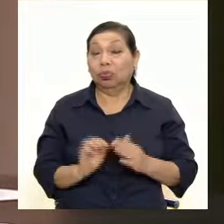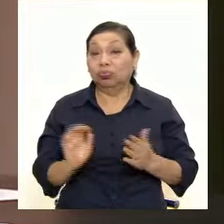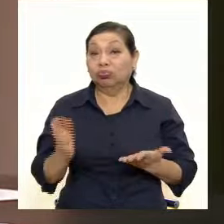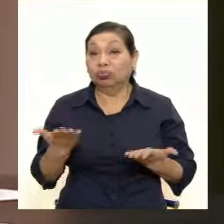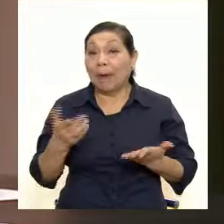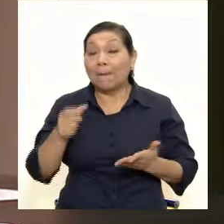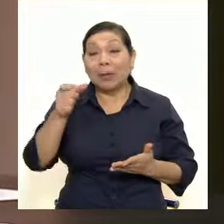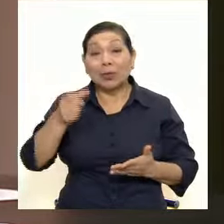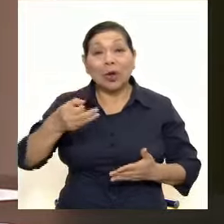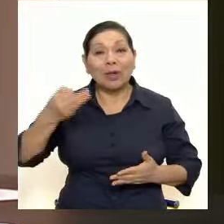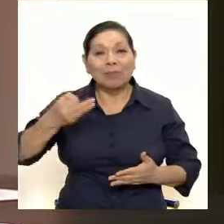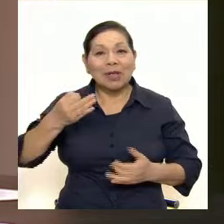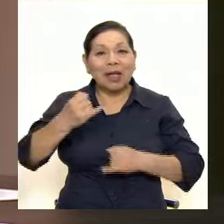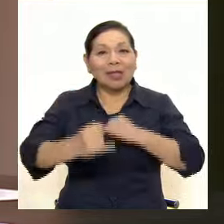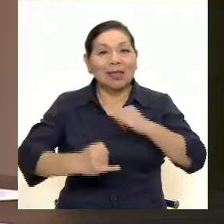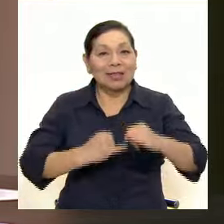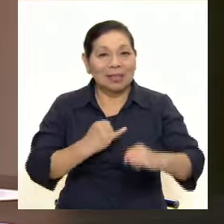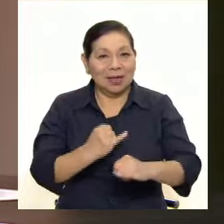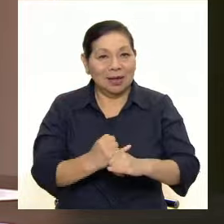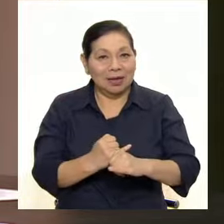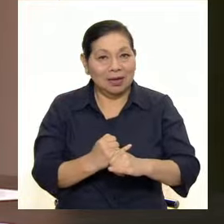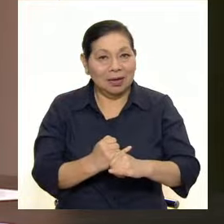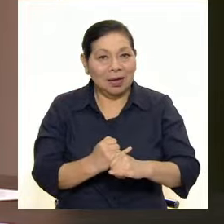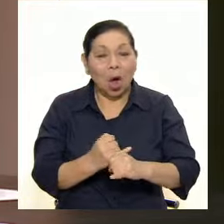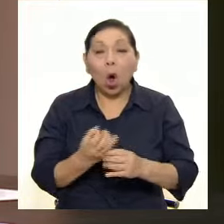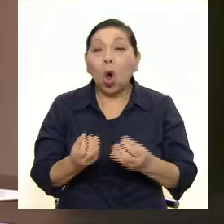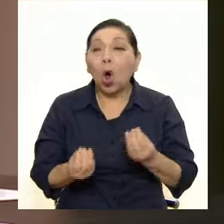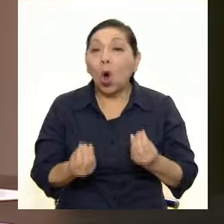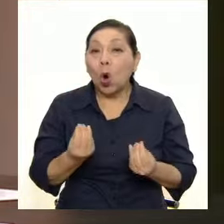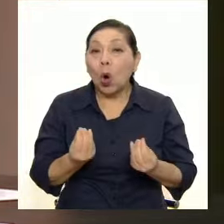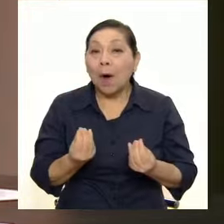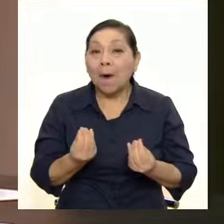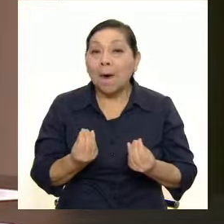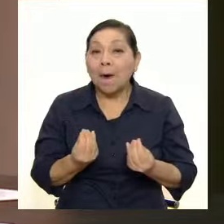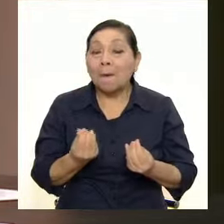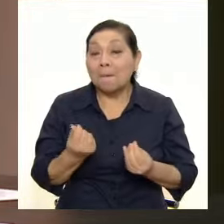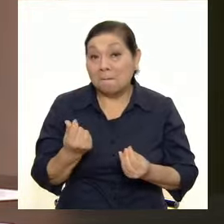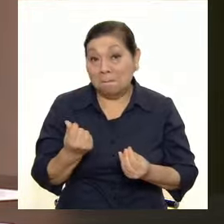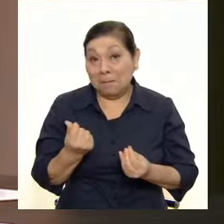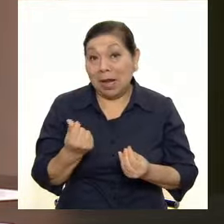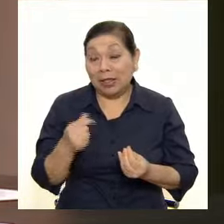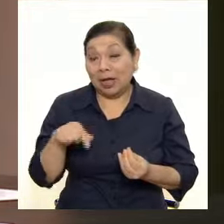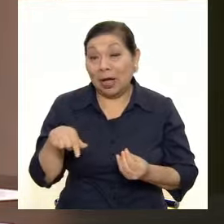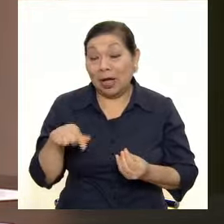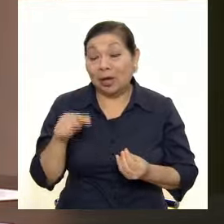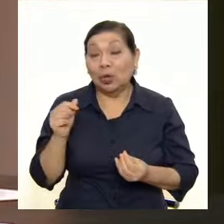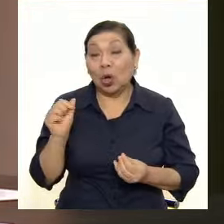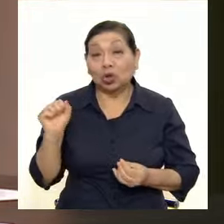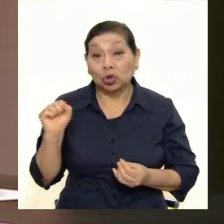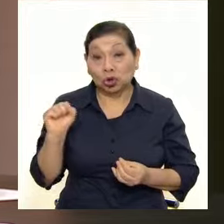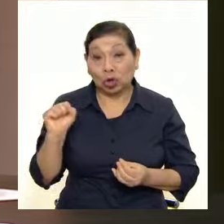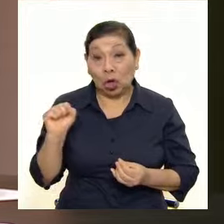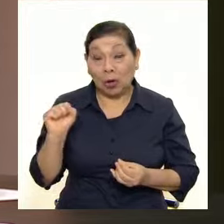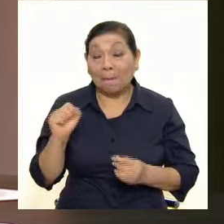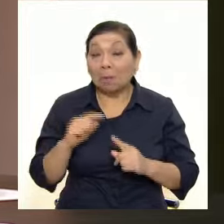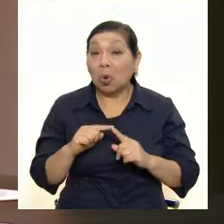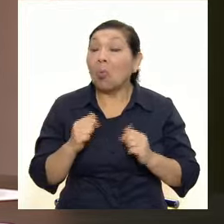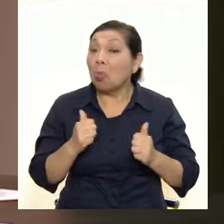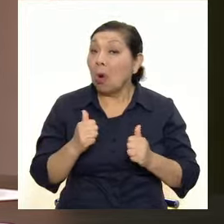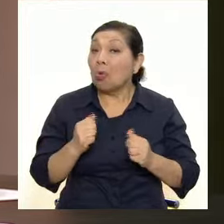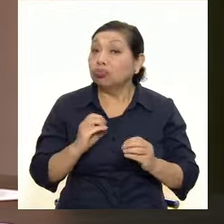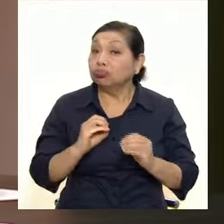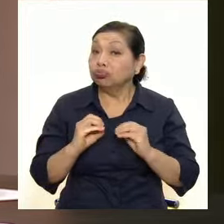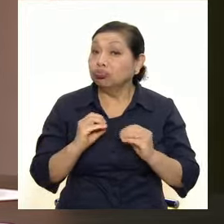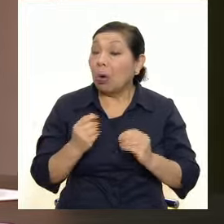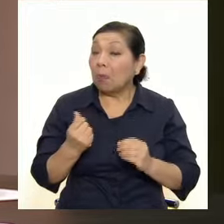de especialistas internacionales sobre la estabilidad de nuestra moneda, el sol. Ellos destacan el buen